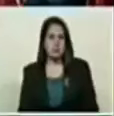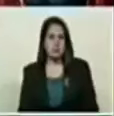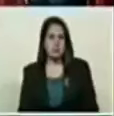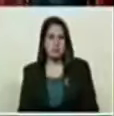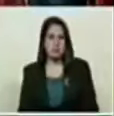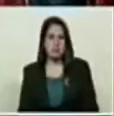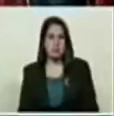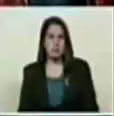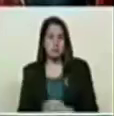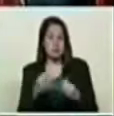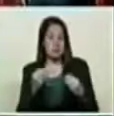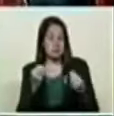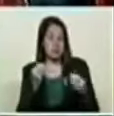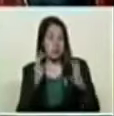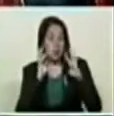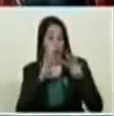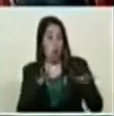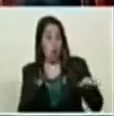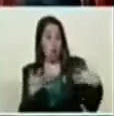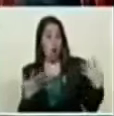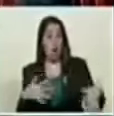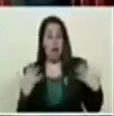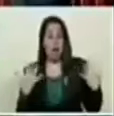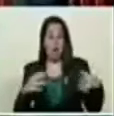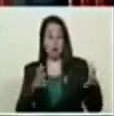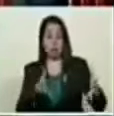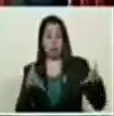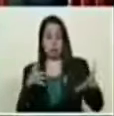Es impresionante la victoria de Carabobo.